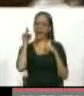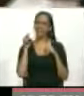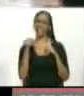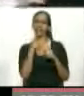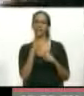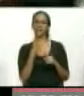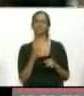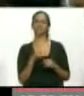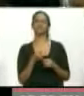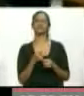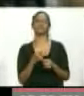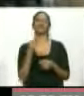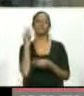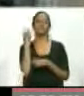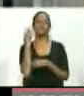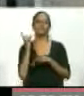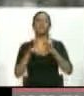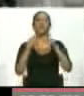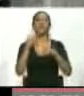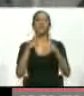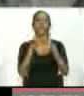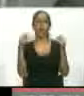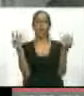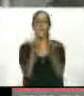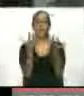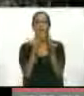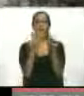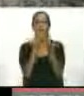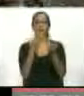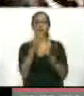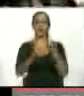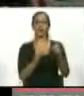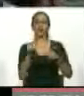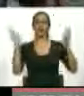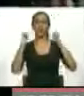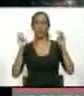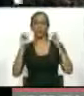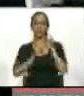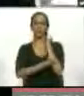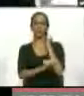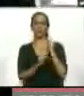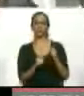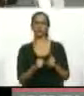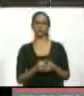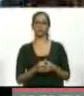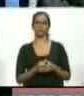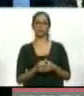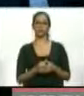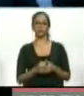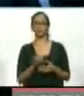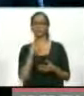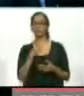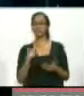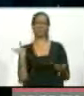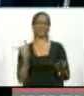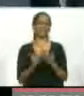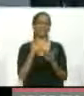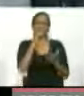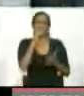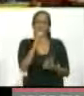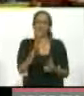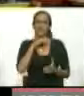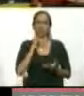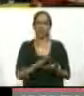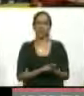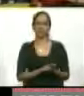semanas parlamentarias después de todo el escándalo que armaron con los supuestos traidores que les dijeron hasta del mal del que se iban